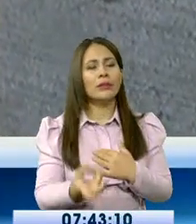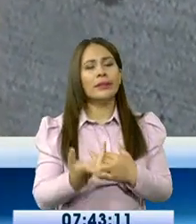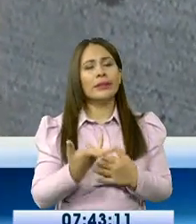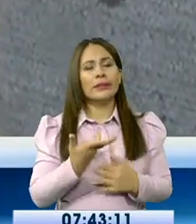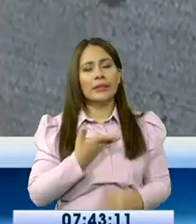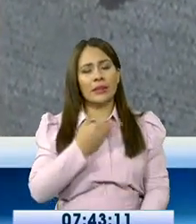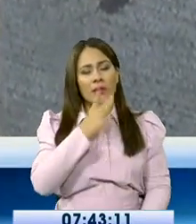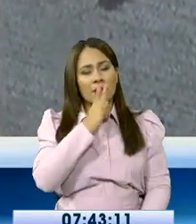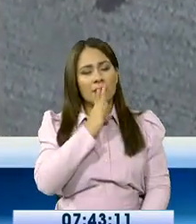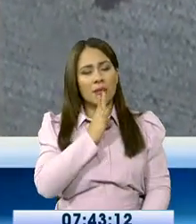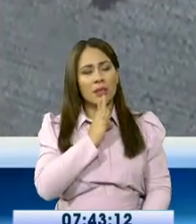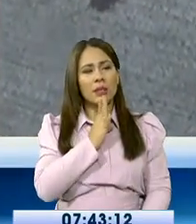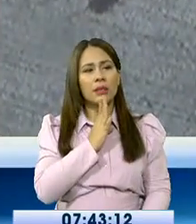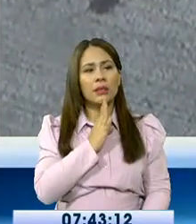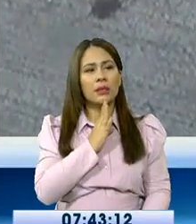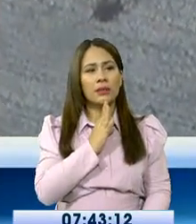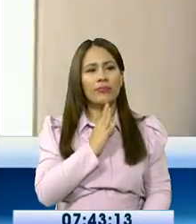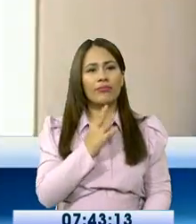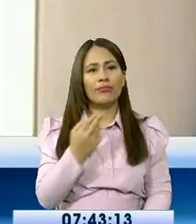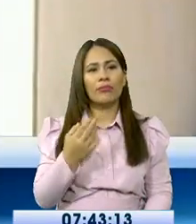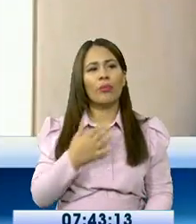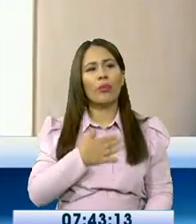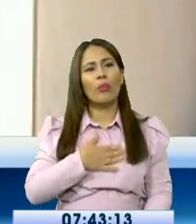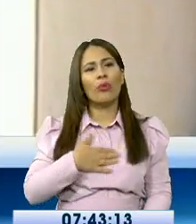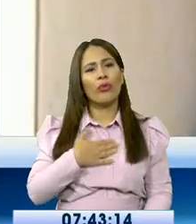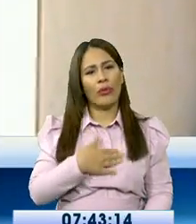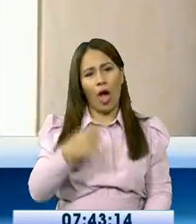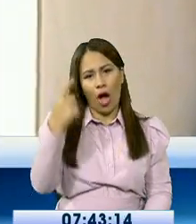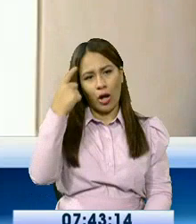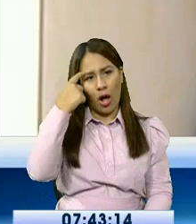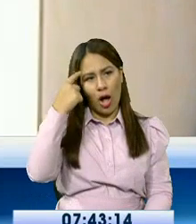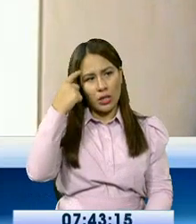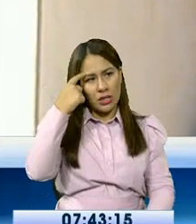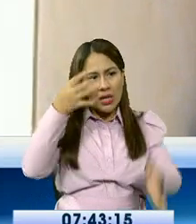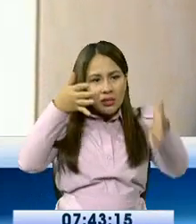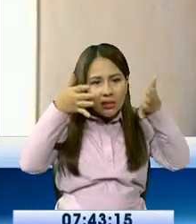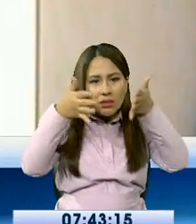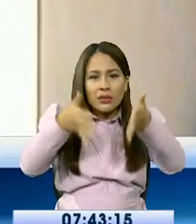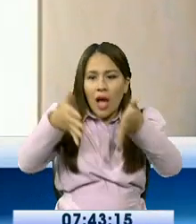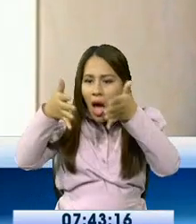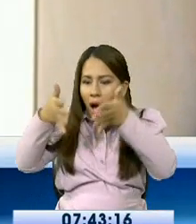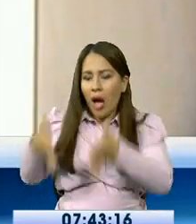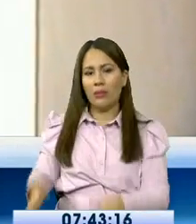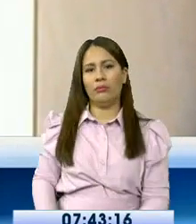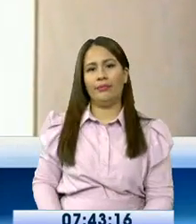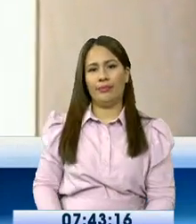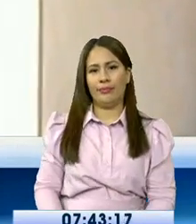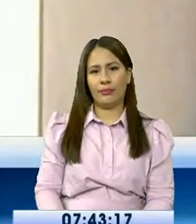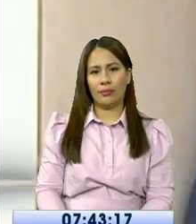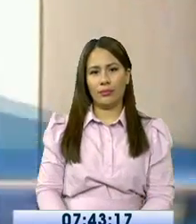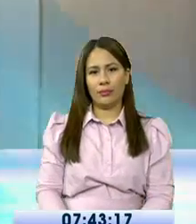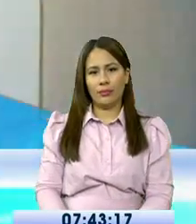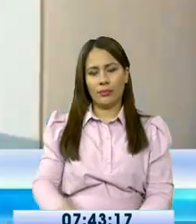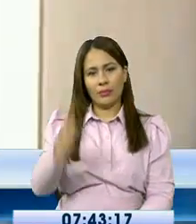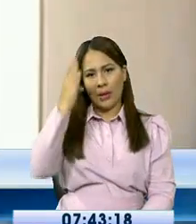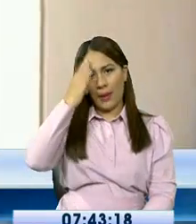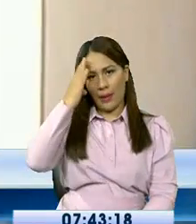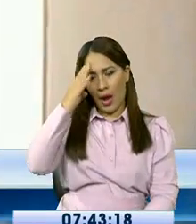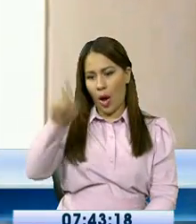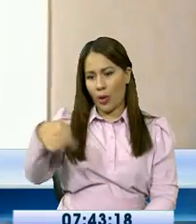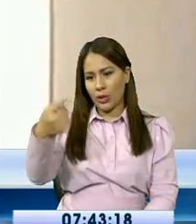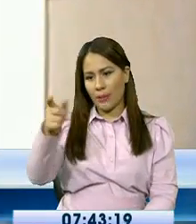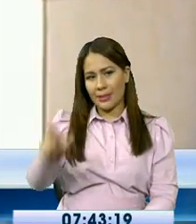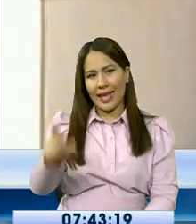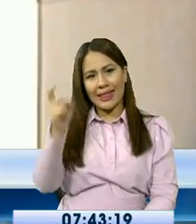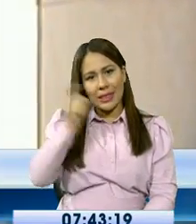al destino. Que hagamos conciencia como ciudadanos, hagamos conciencia, seres humanos, que se fijen que en las otras personas